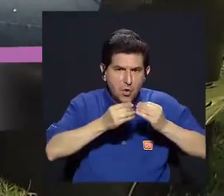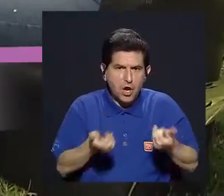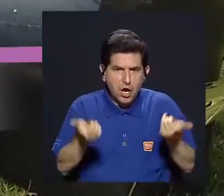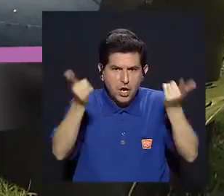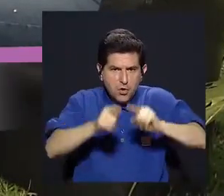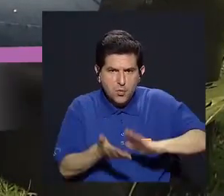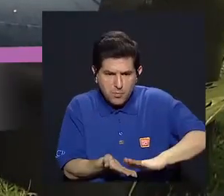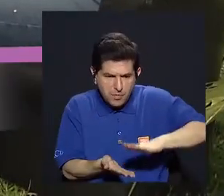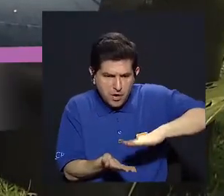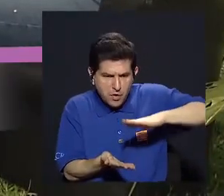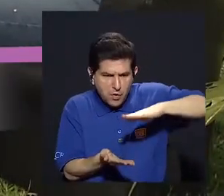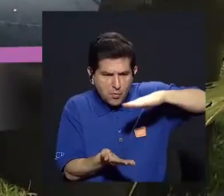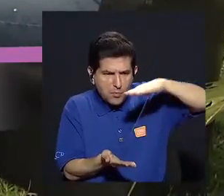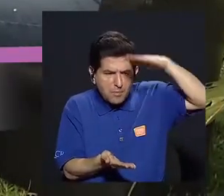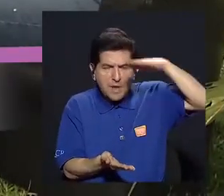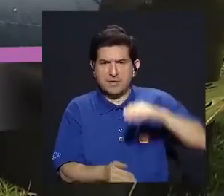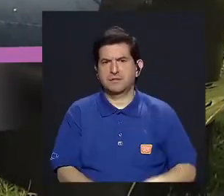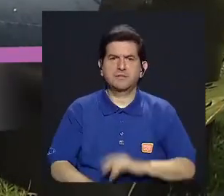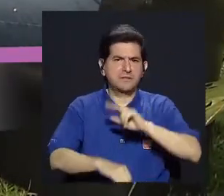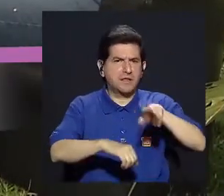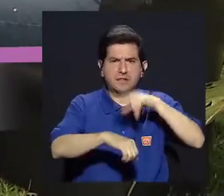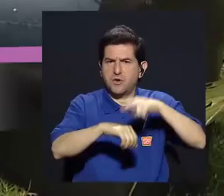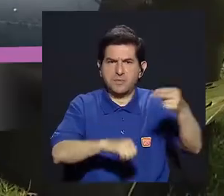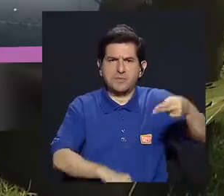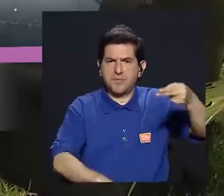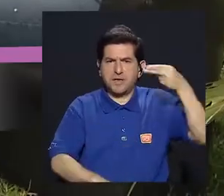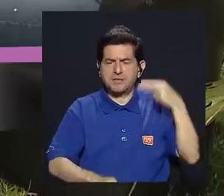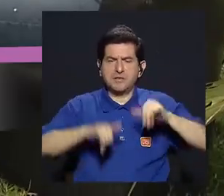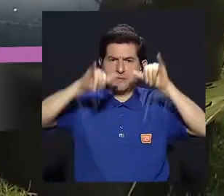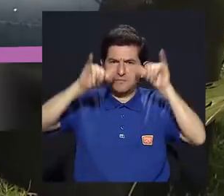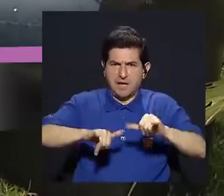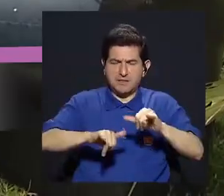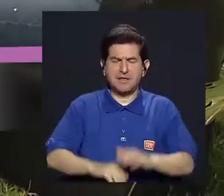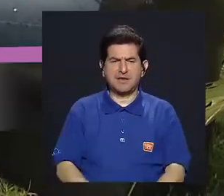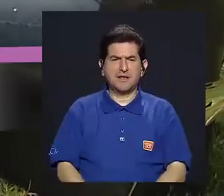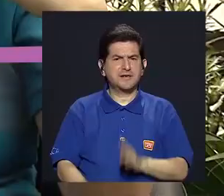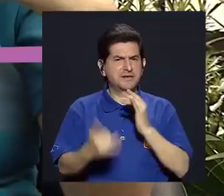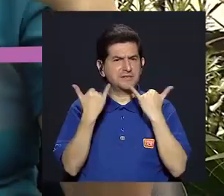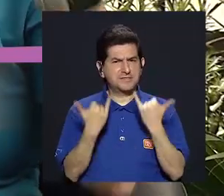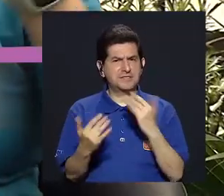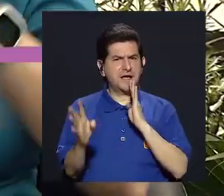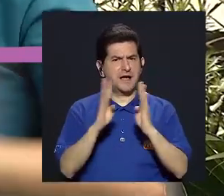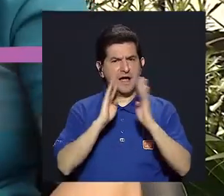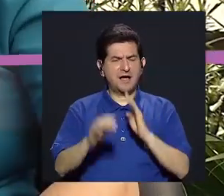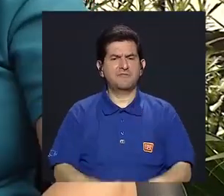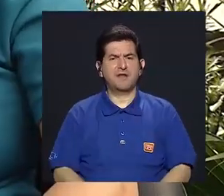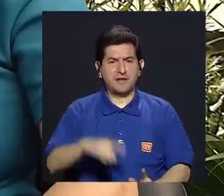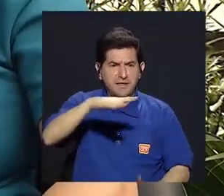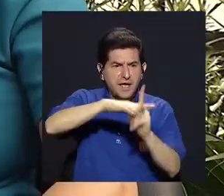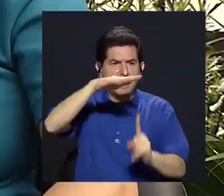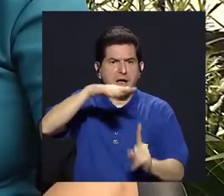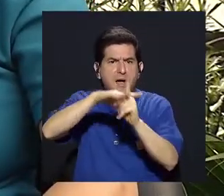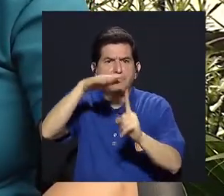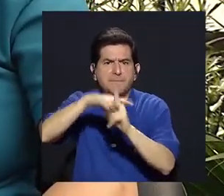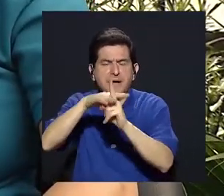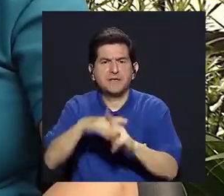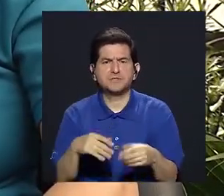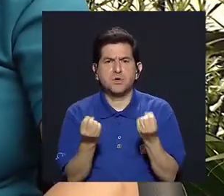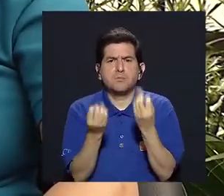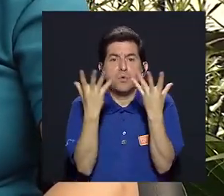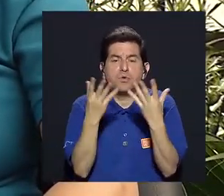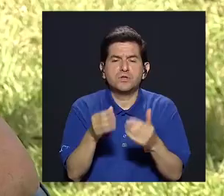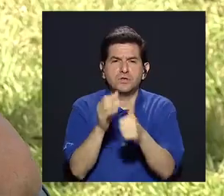número acaso es verdad sube por encima de lo que históricamente se ha mantenido es cuando podemos hablar ya que estamos llegando un brote por ejemplo de